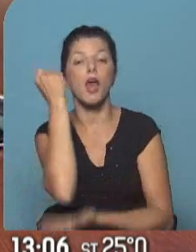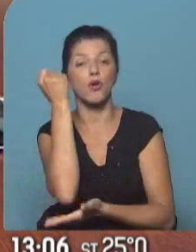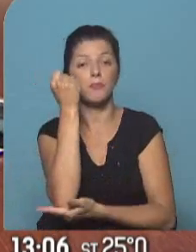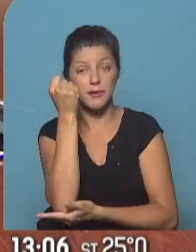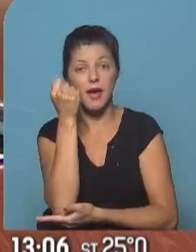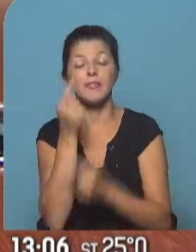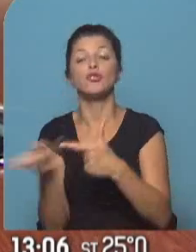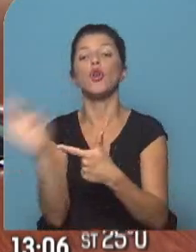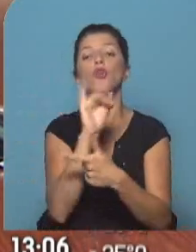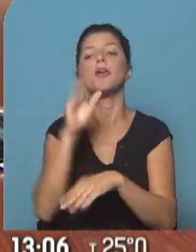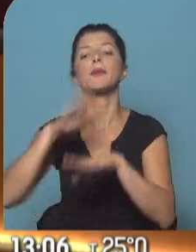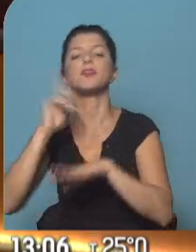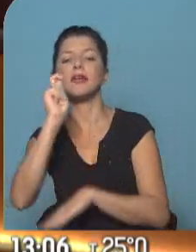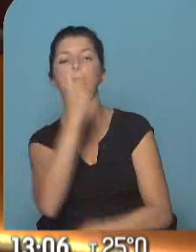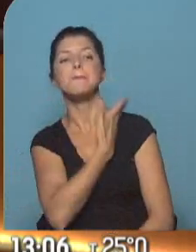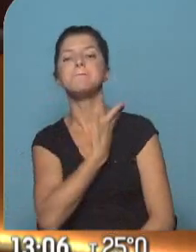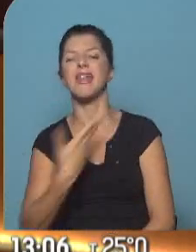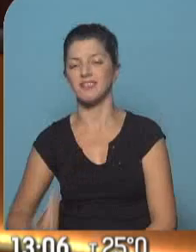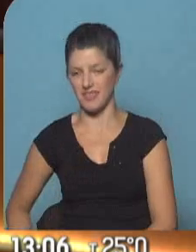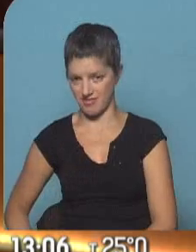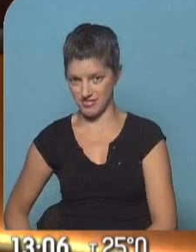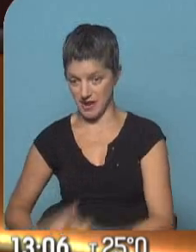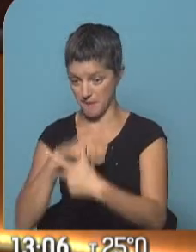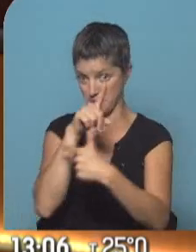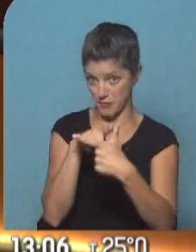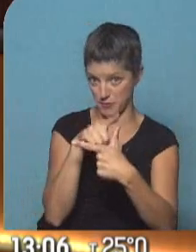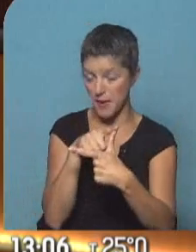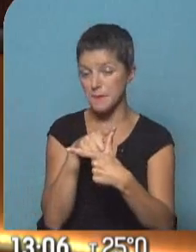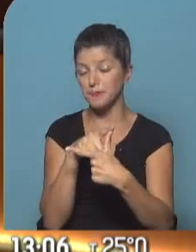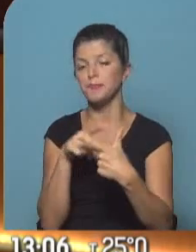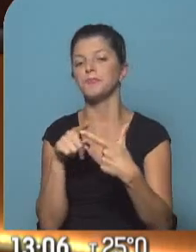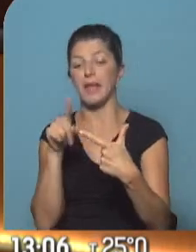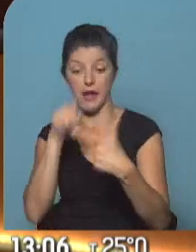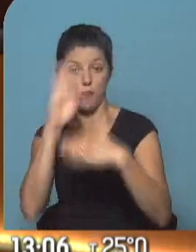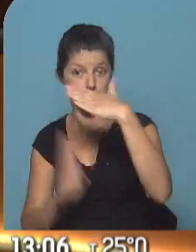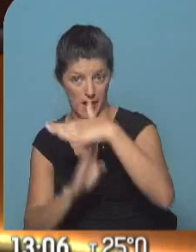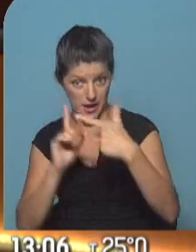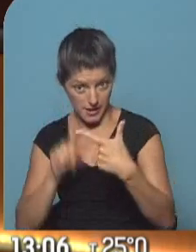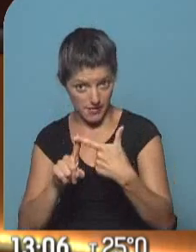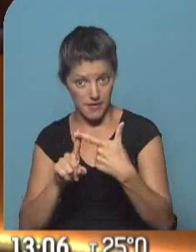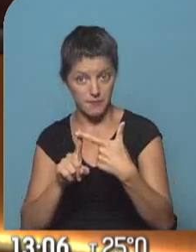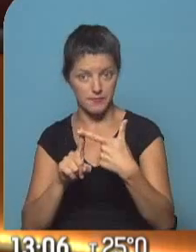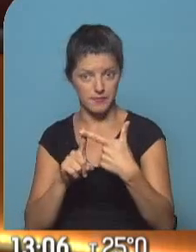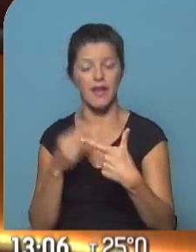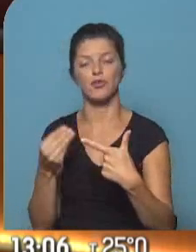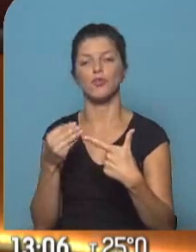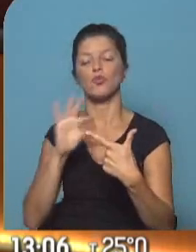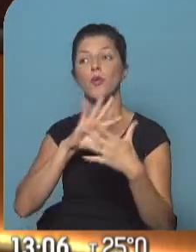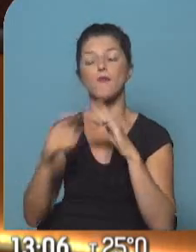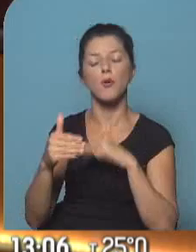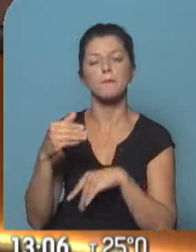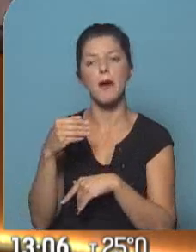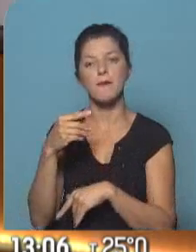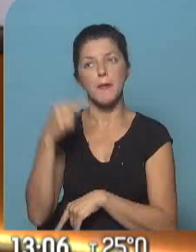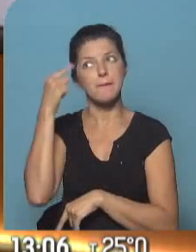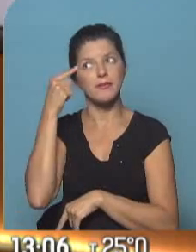día es el gobierno, es el presidente. Entonces, una buena forma de posicionarse de una forma interesante para el futuro